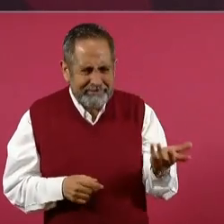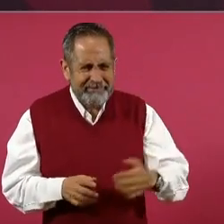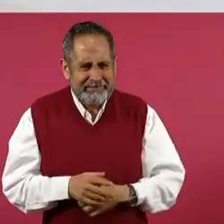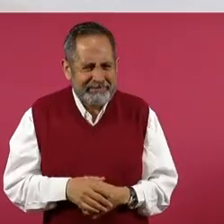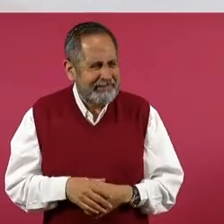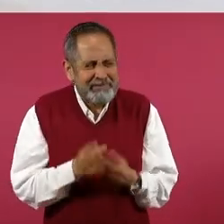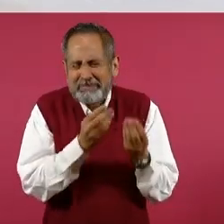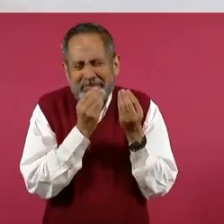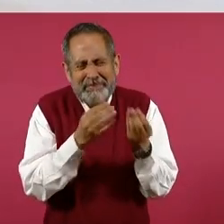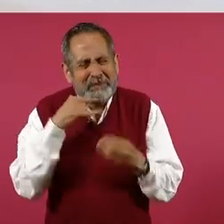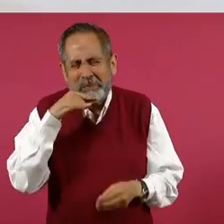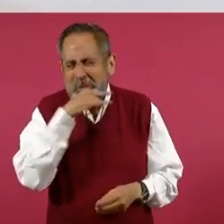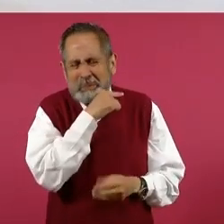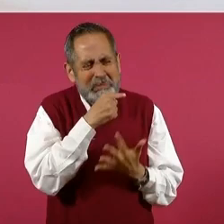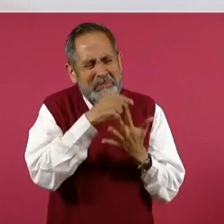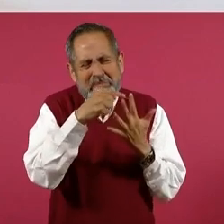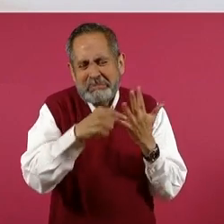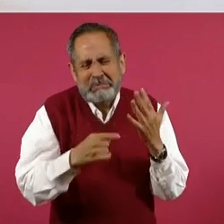Mucha hipocresía.